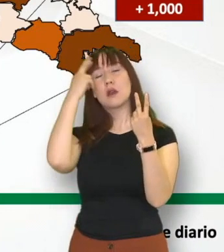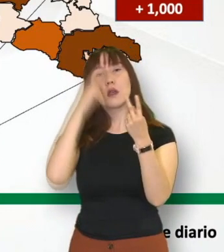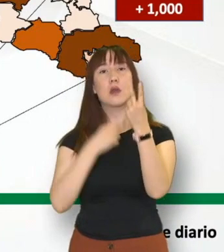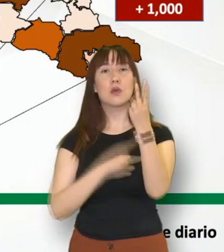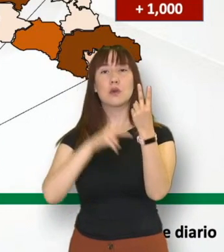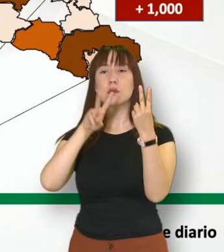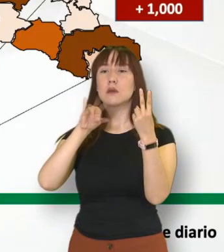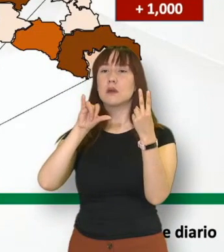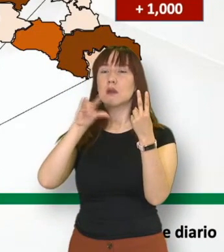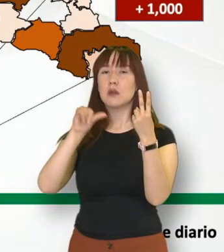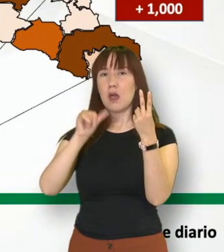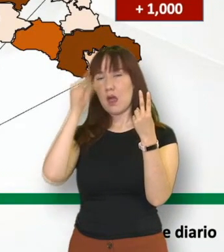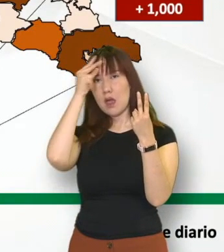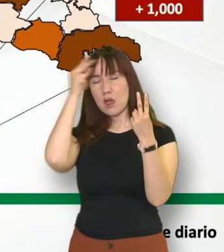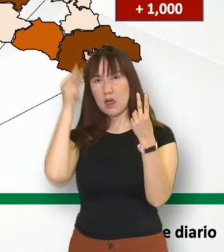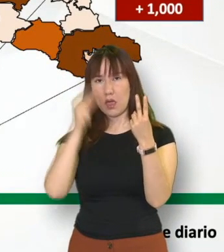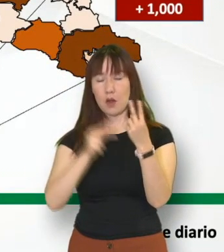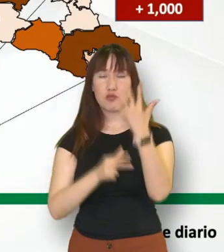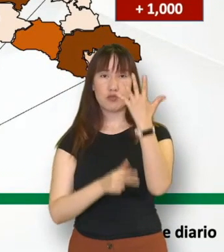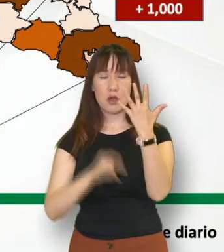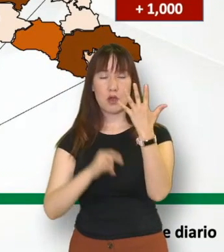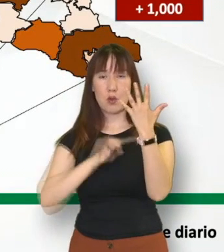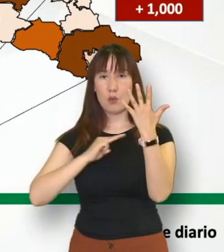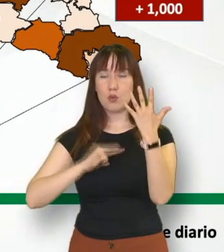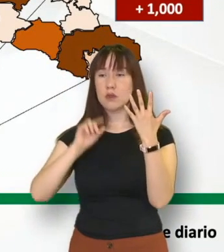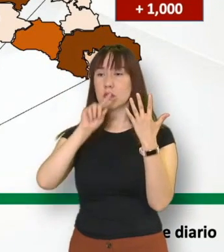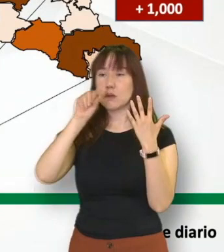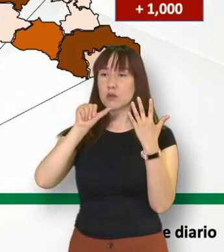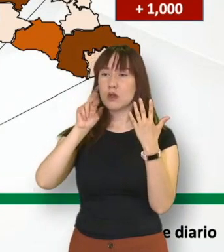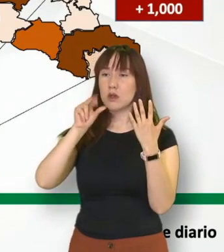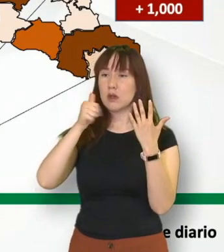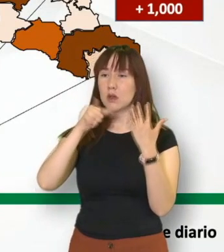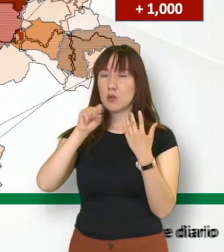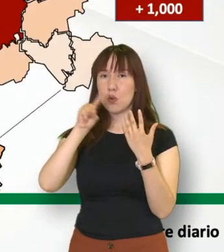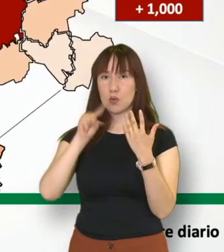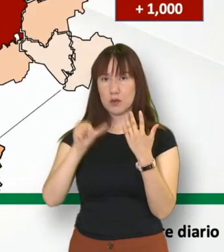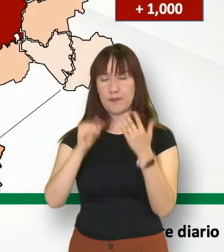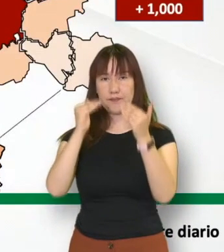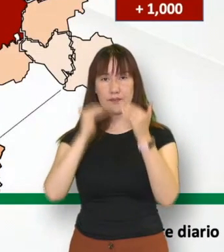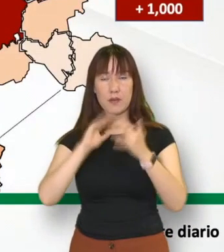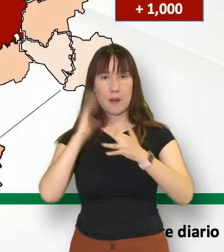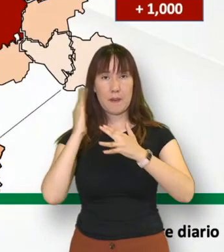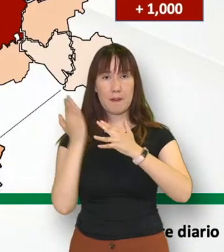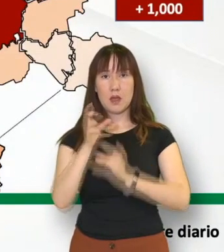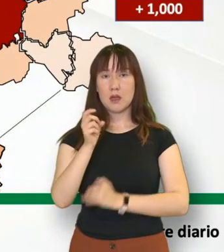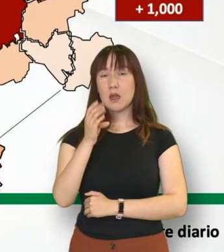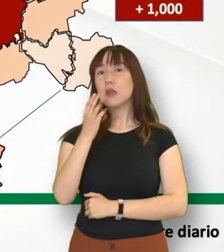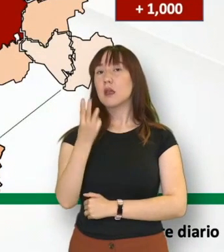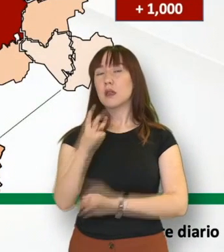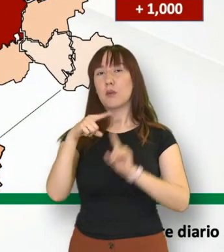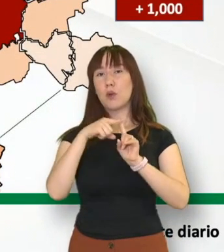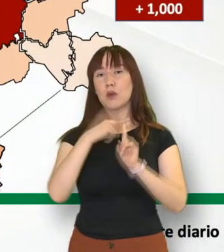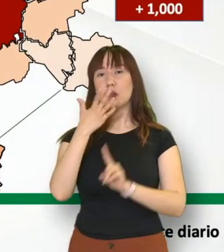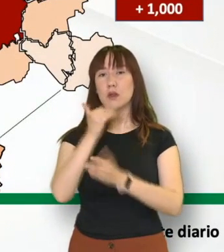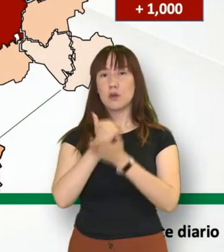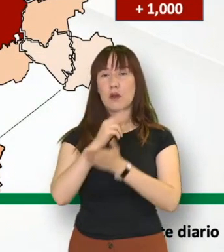y tenemos 5 casos también en el municipio de Zaragoza. En la zona media son 33 casos, 10 en el municipio de